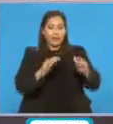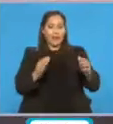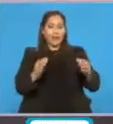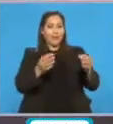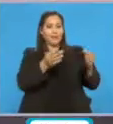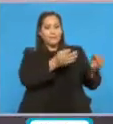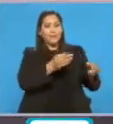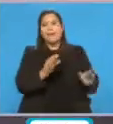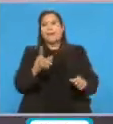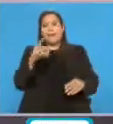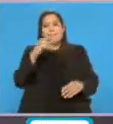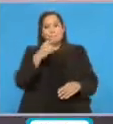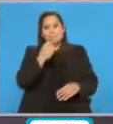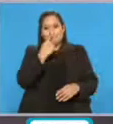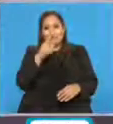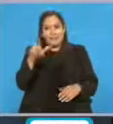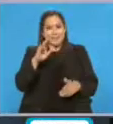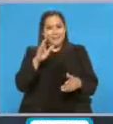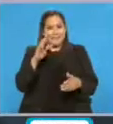qué, dile, pues ya qué,